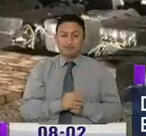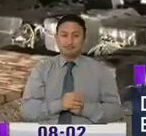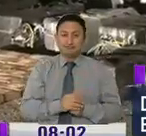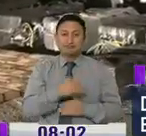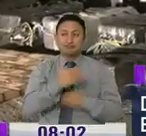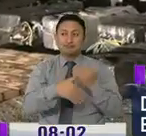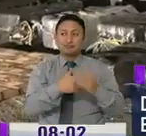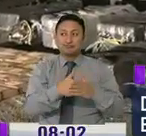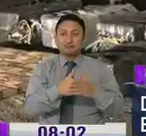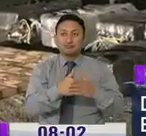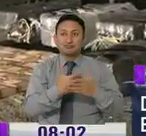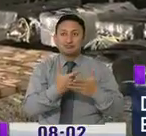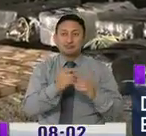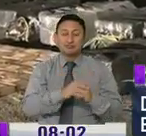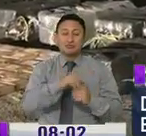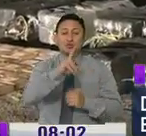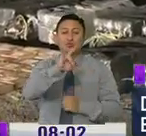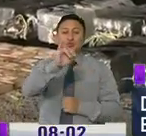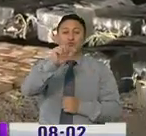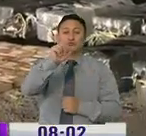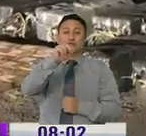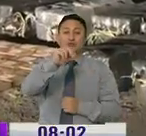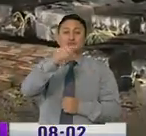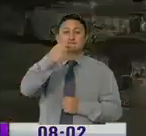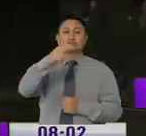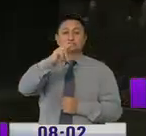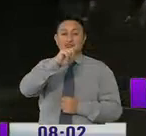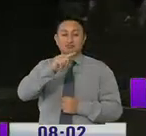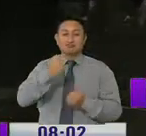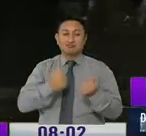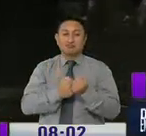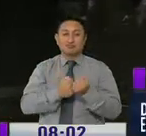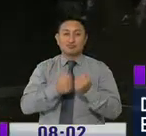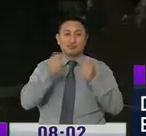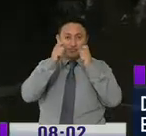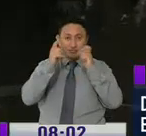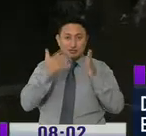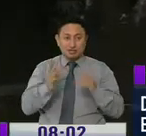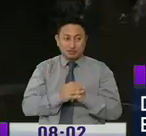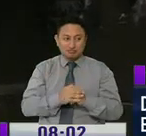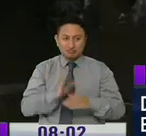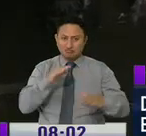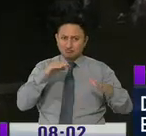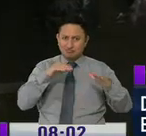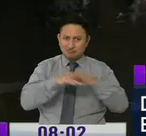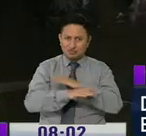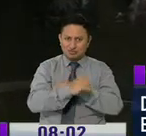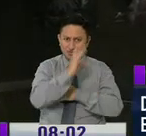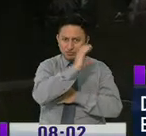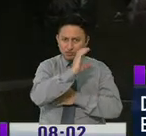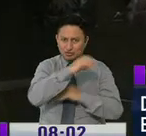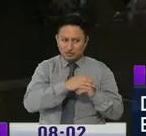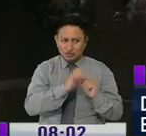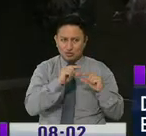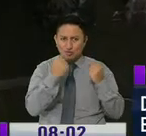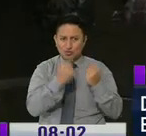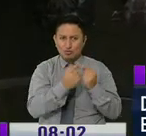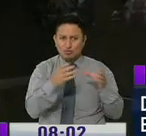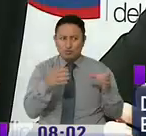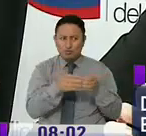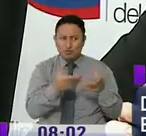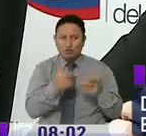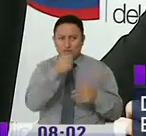Minutos más tarde, elementos de la UIAN y del GEMA con apoyo de un fiscal allanaron parte de las instalaciones en busca de un gran cargamento de